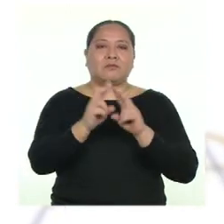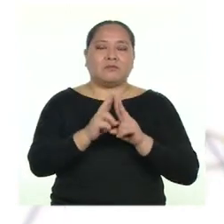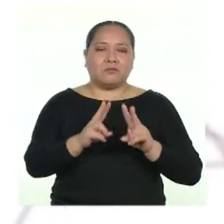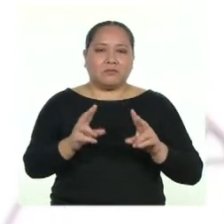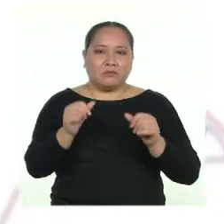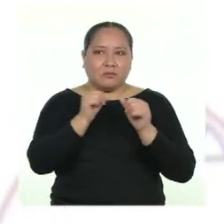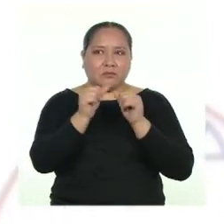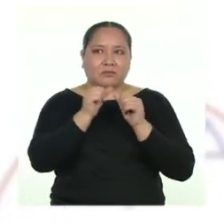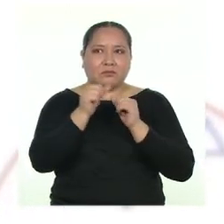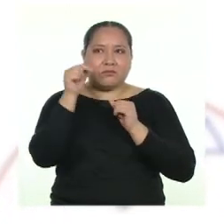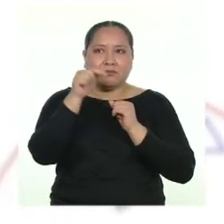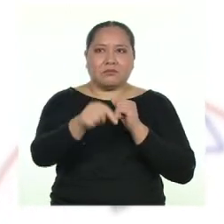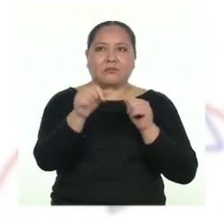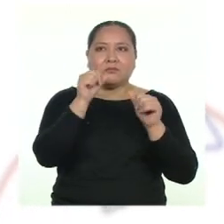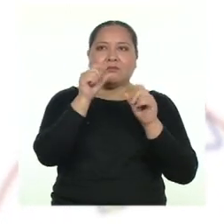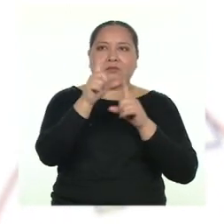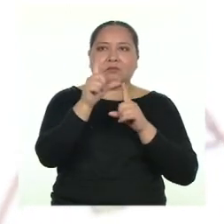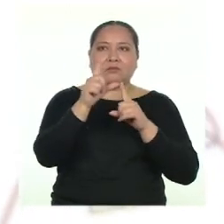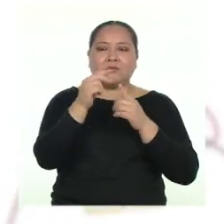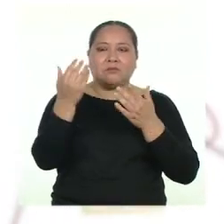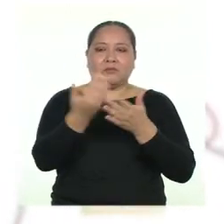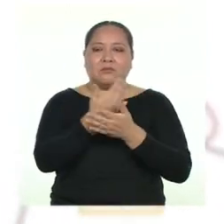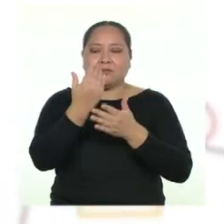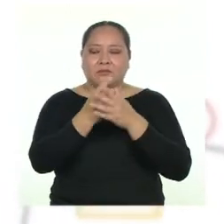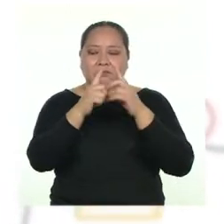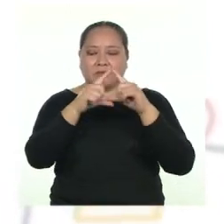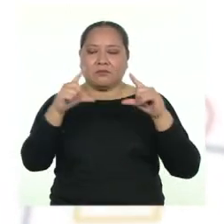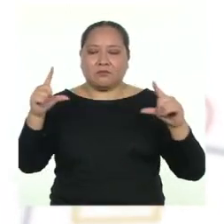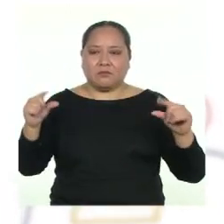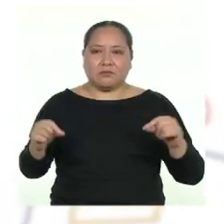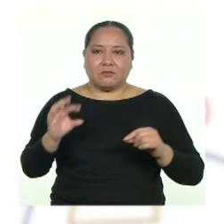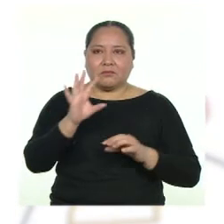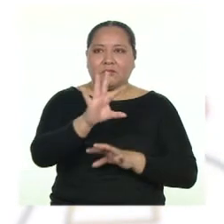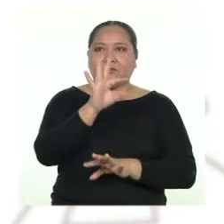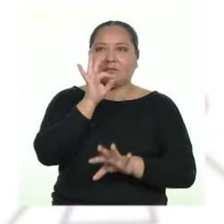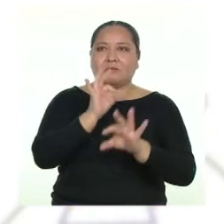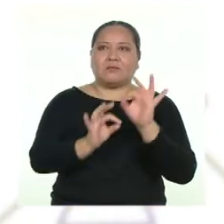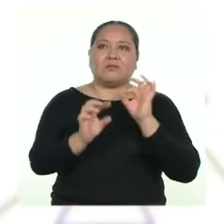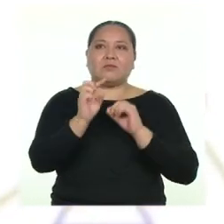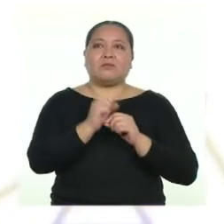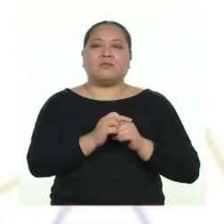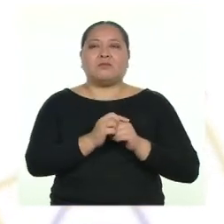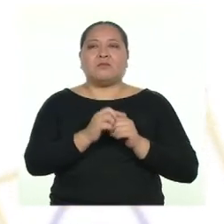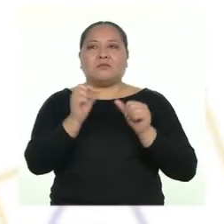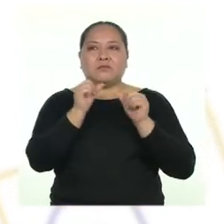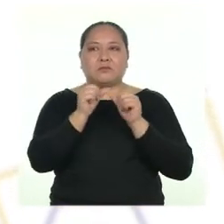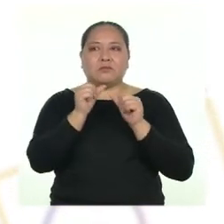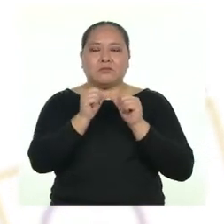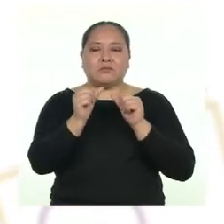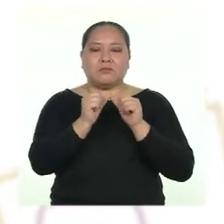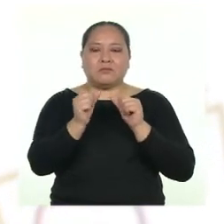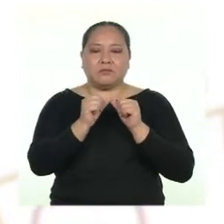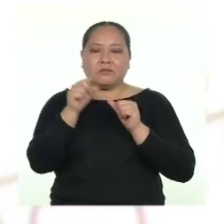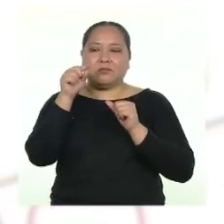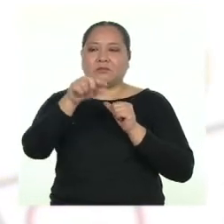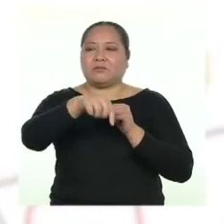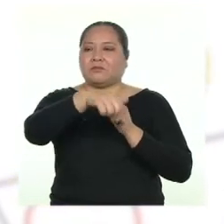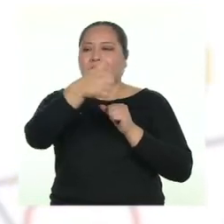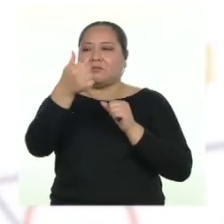de la variable en la nueva ecuación obtenida y encontraremos el valor de la otra